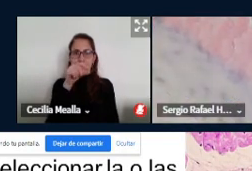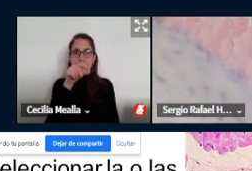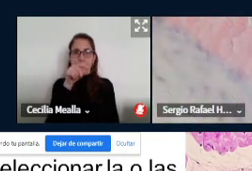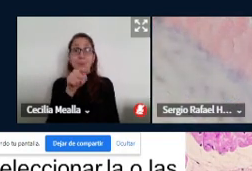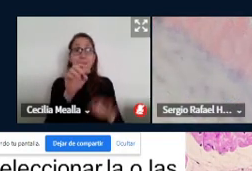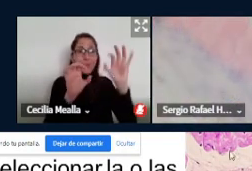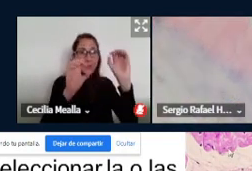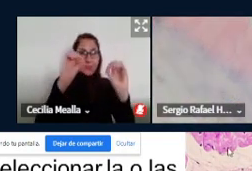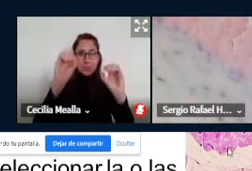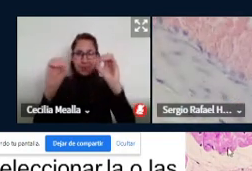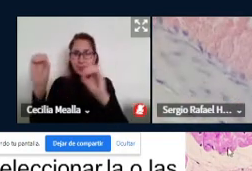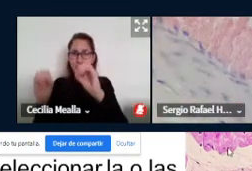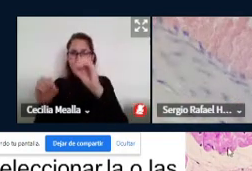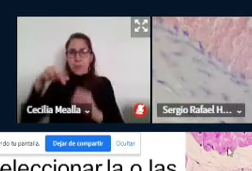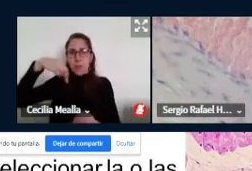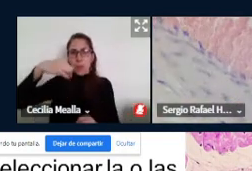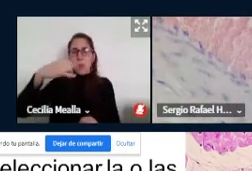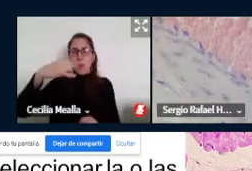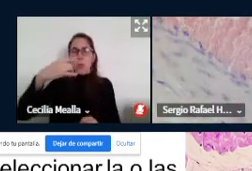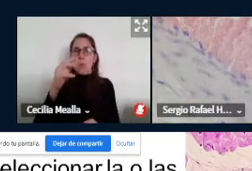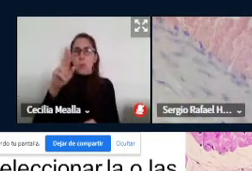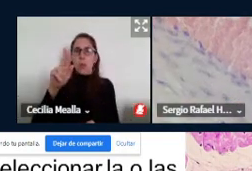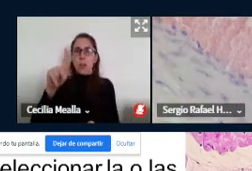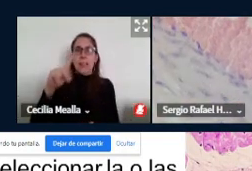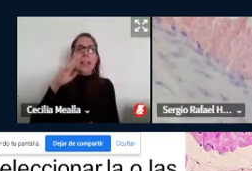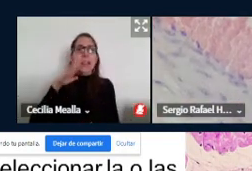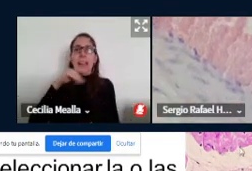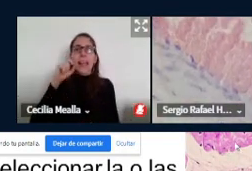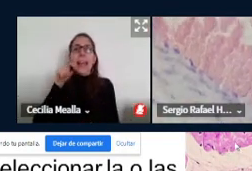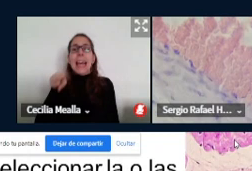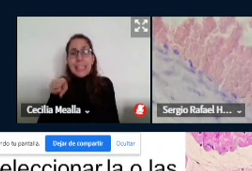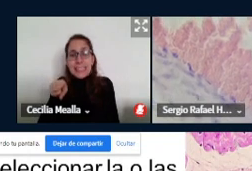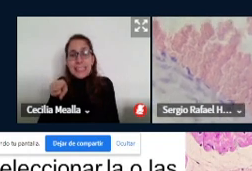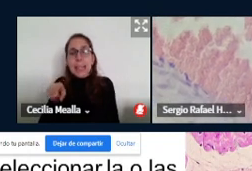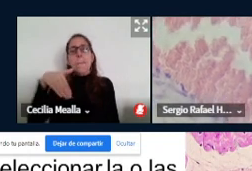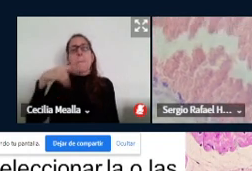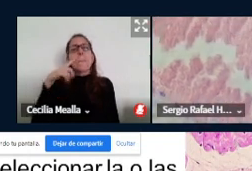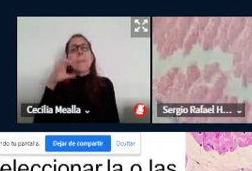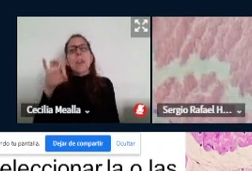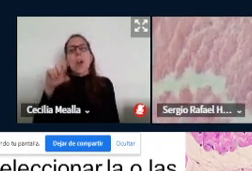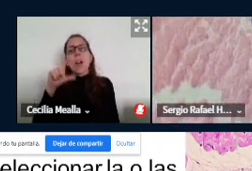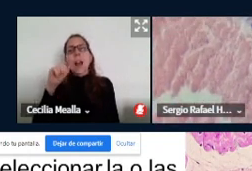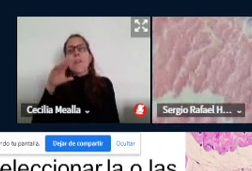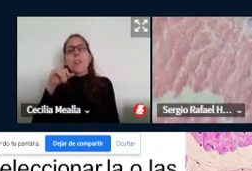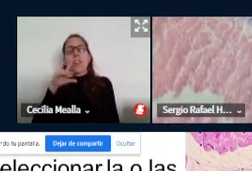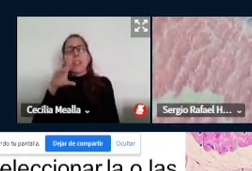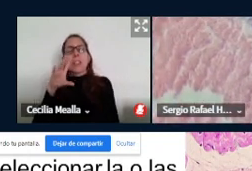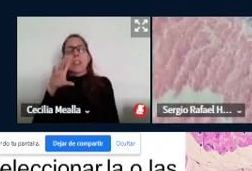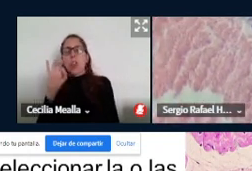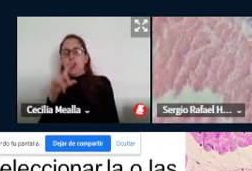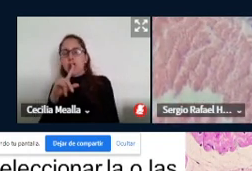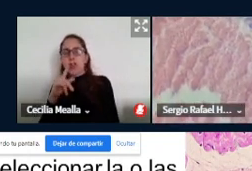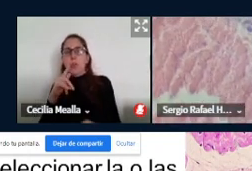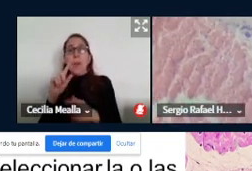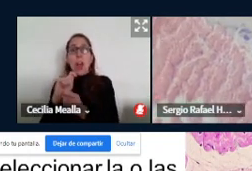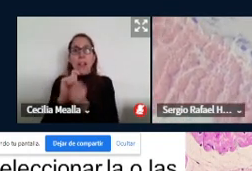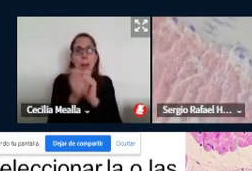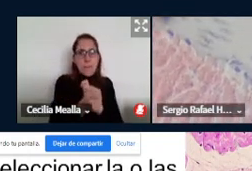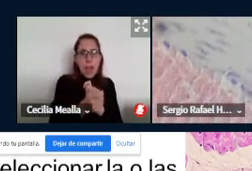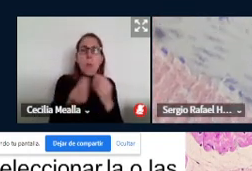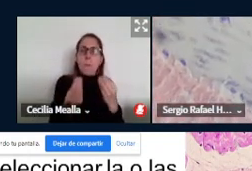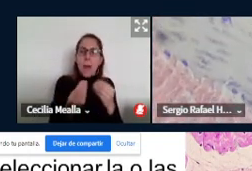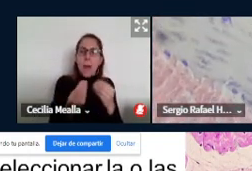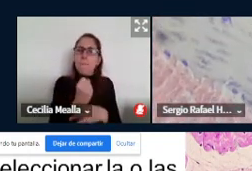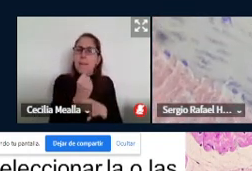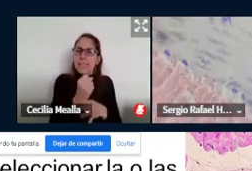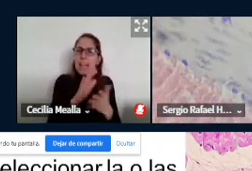Estas células, las de Purkinje, son miocardiocitos, pero que se especializaron. Y en esa especialización, para poder pasar la